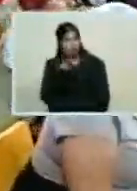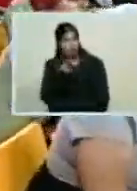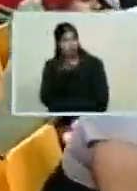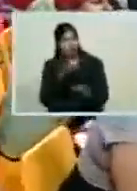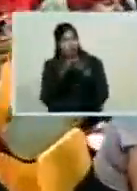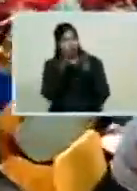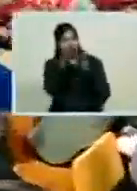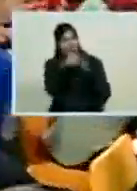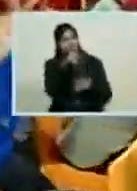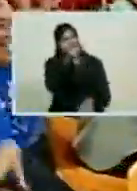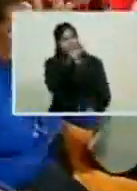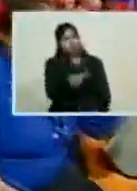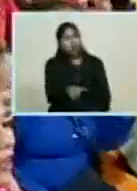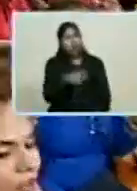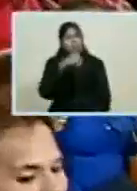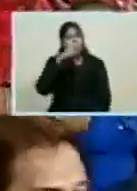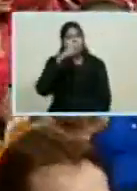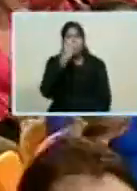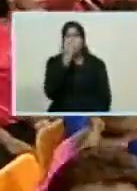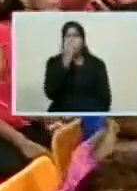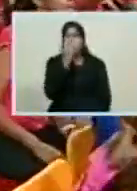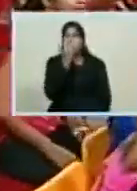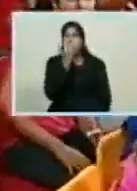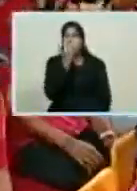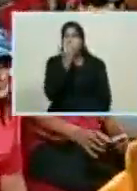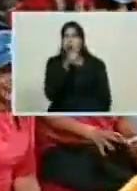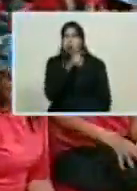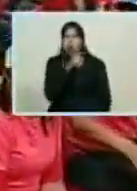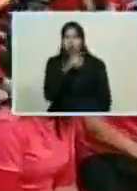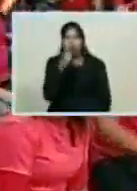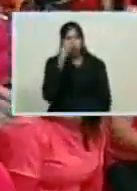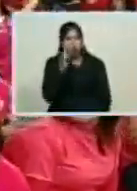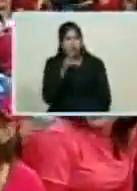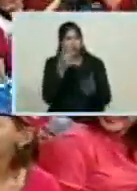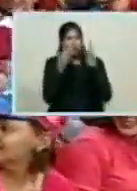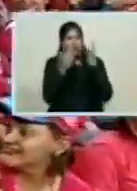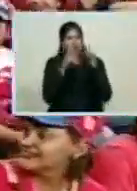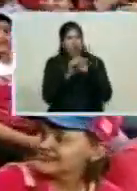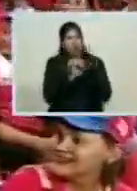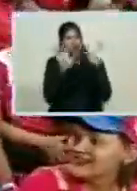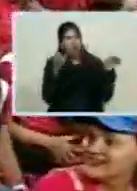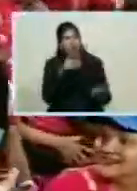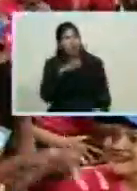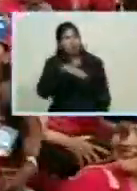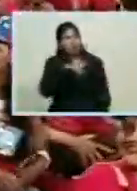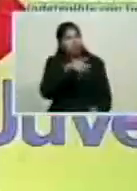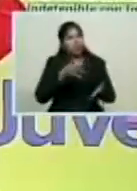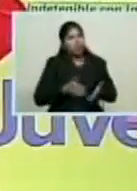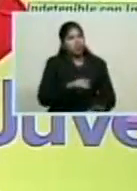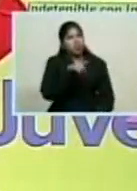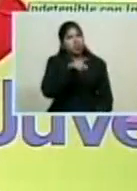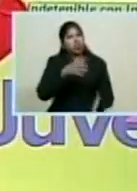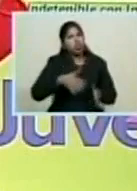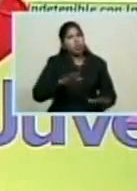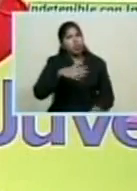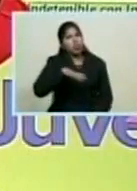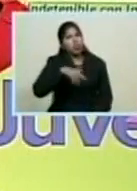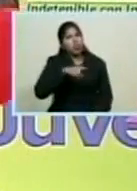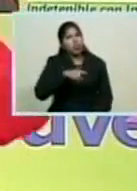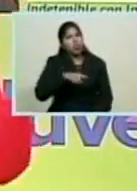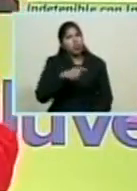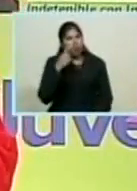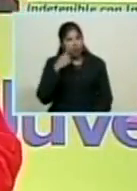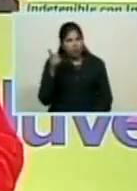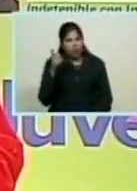mira. Mira, mira, se ve clarito por allá, ¿vale? ¿De dónde es? ¿De Apure? ¿La están